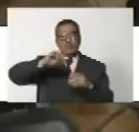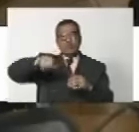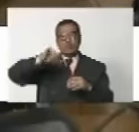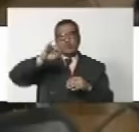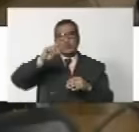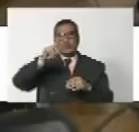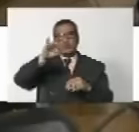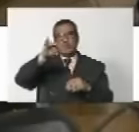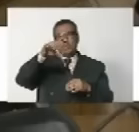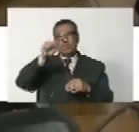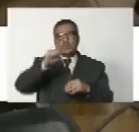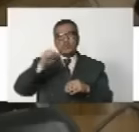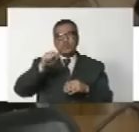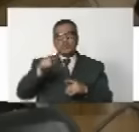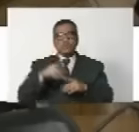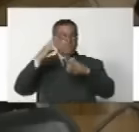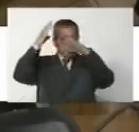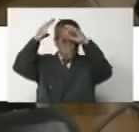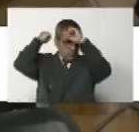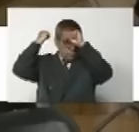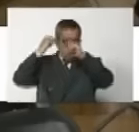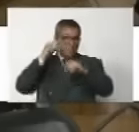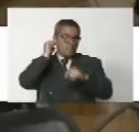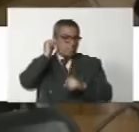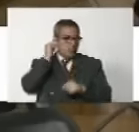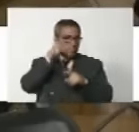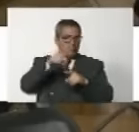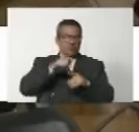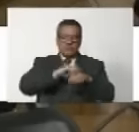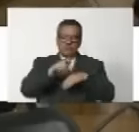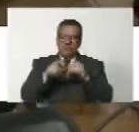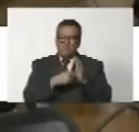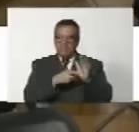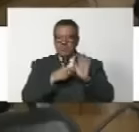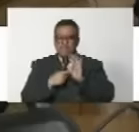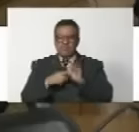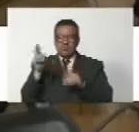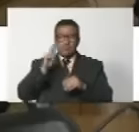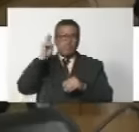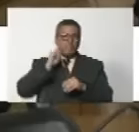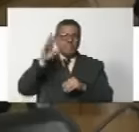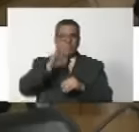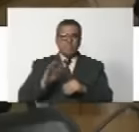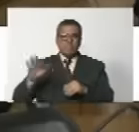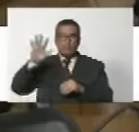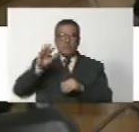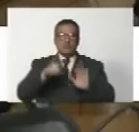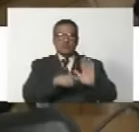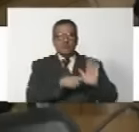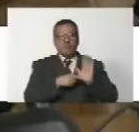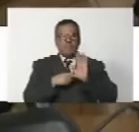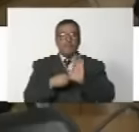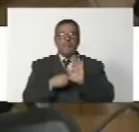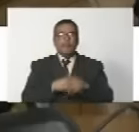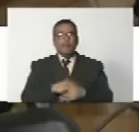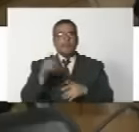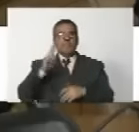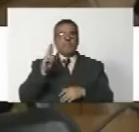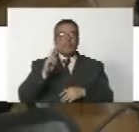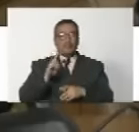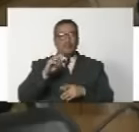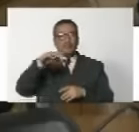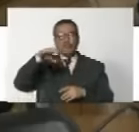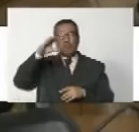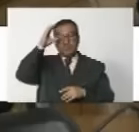Jaidis Julieta Briceño como embajadora extraordinaria y plenipotenciaria de la República Bolivariana de Venezuela ante la República